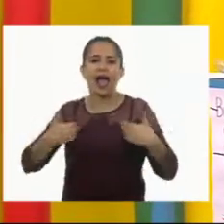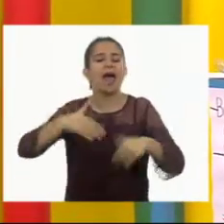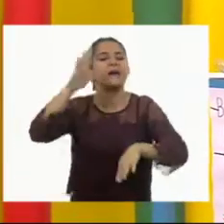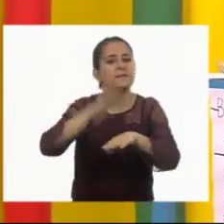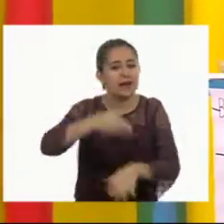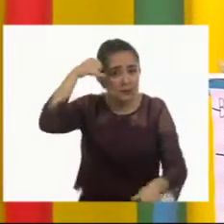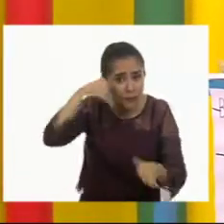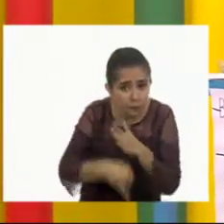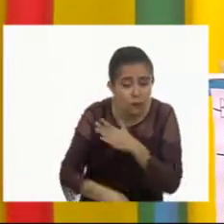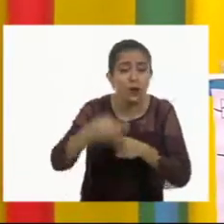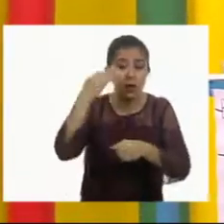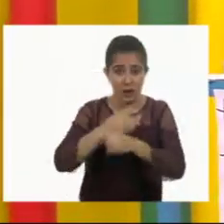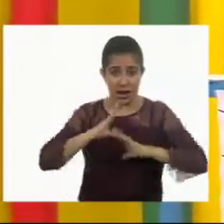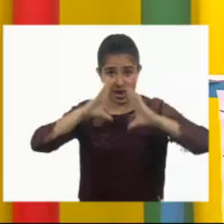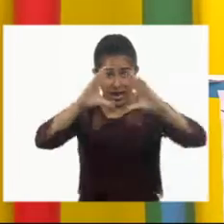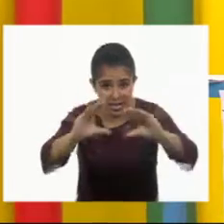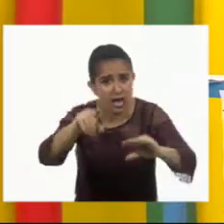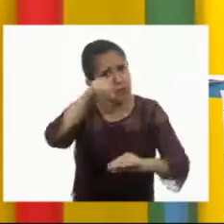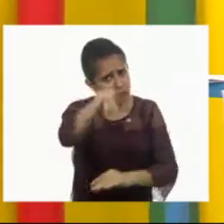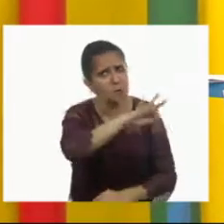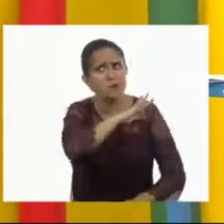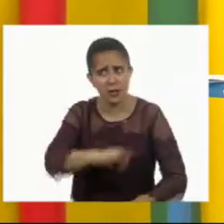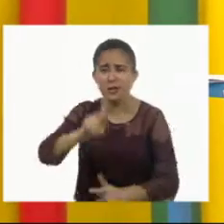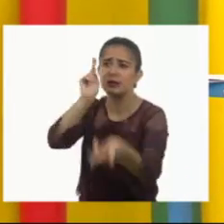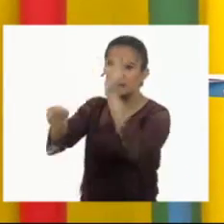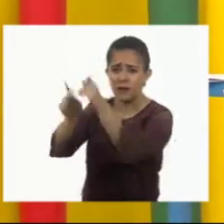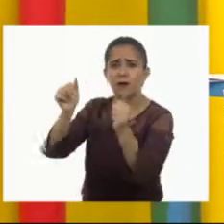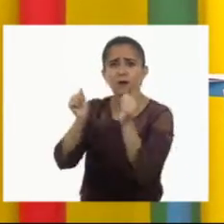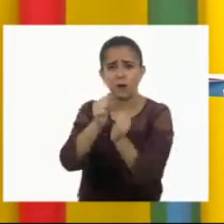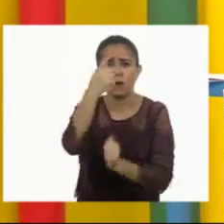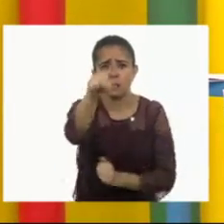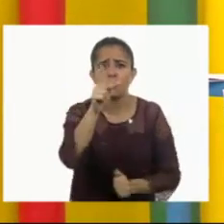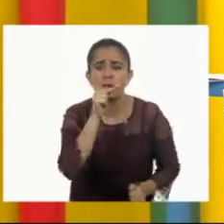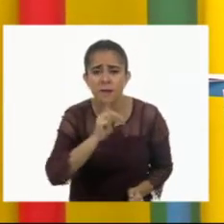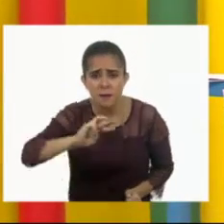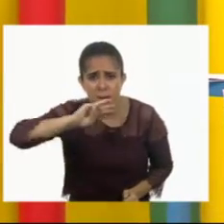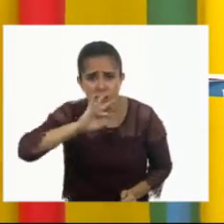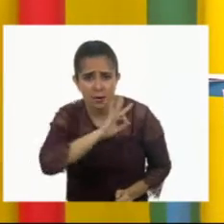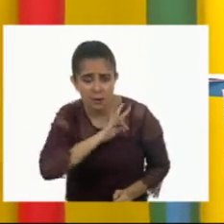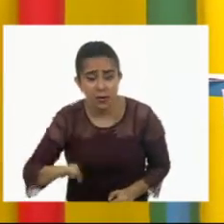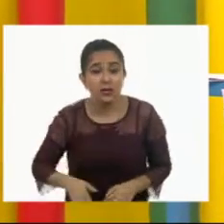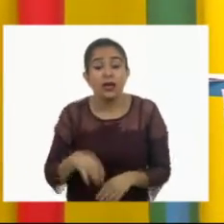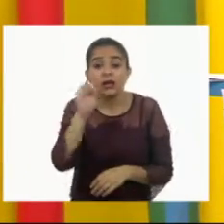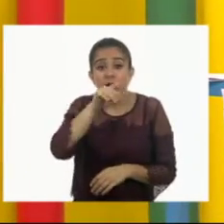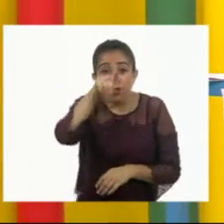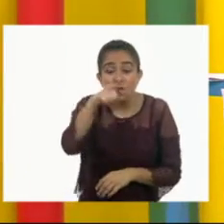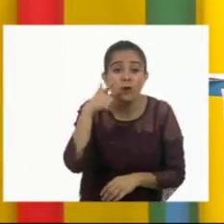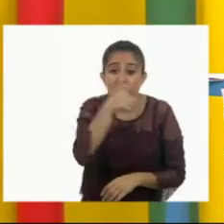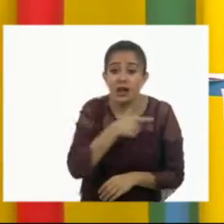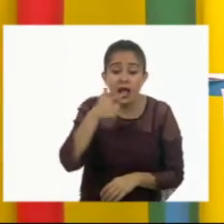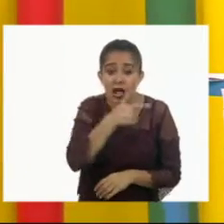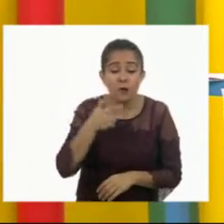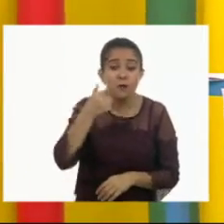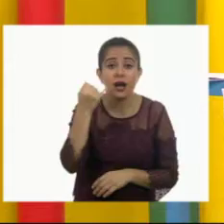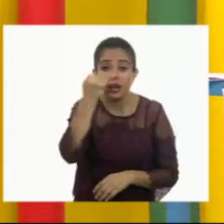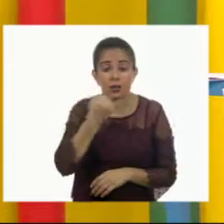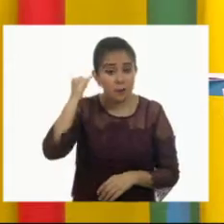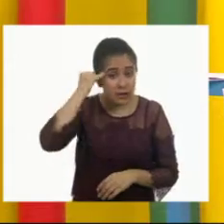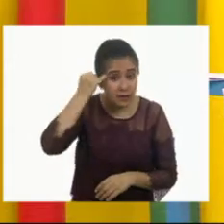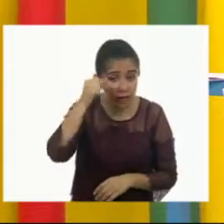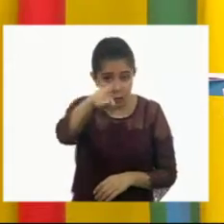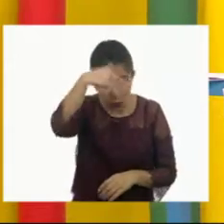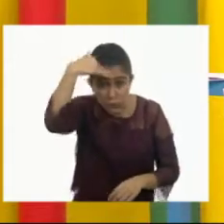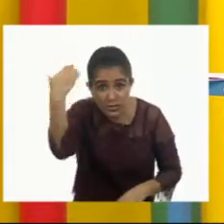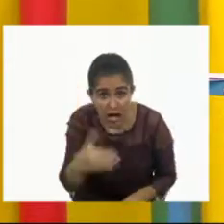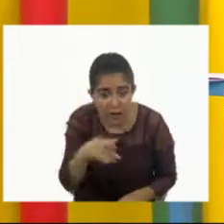con tu familia. Si tienes la fortuna de hablar una lengua indígena, aprovecha también este momento para practicarla y platica con tu familia en tu